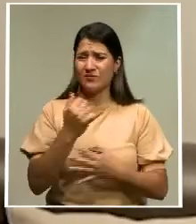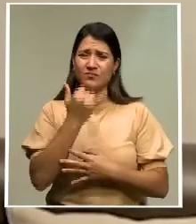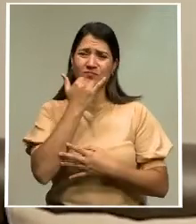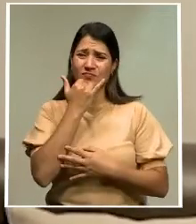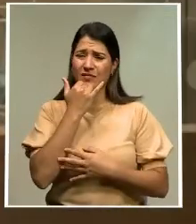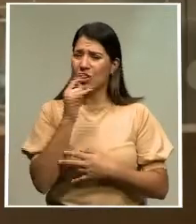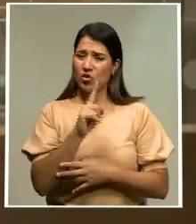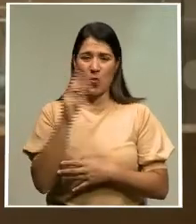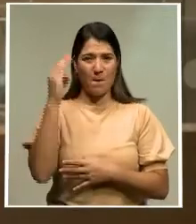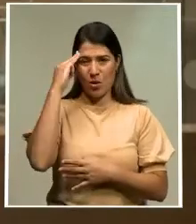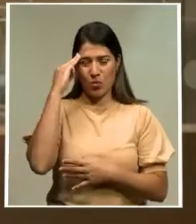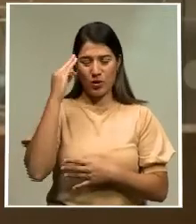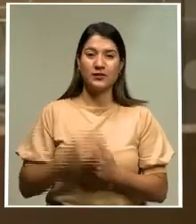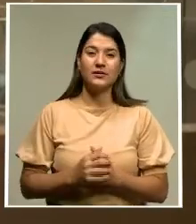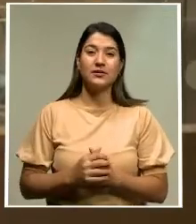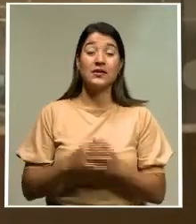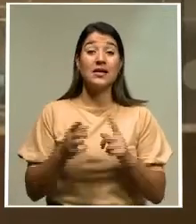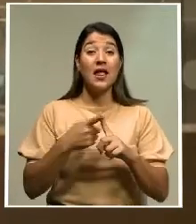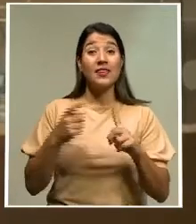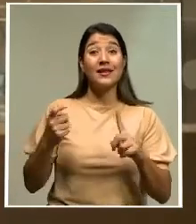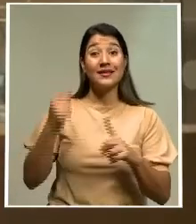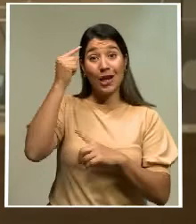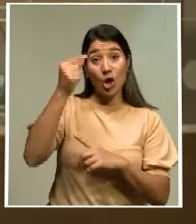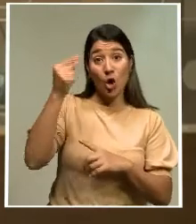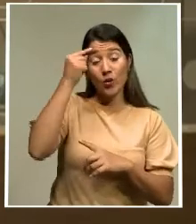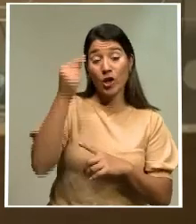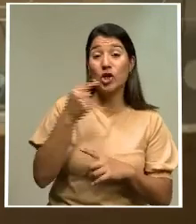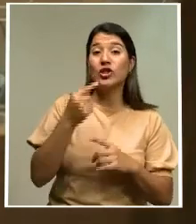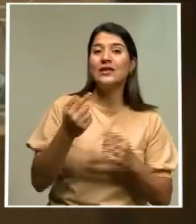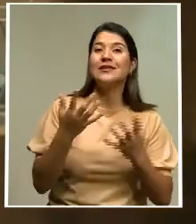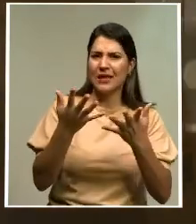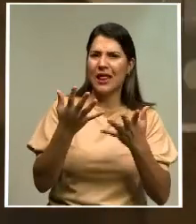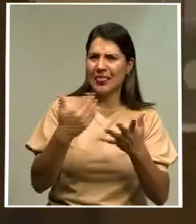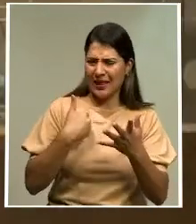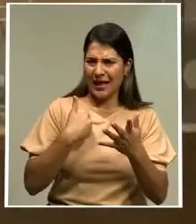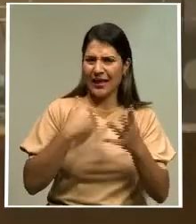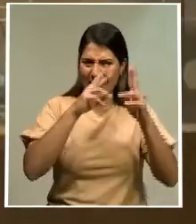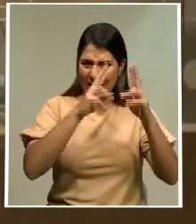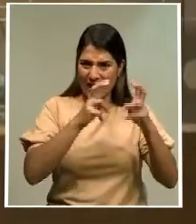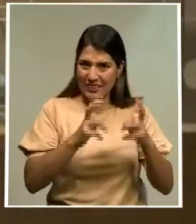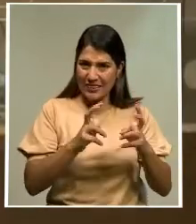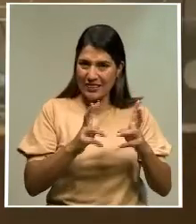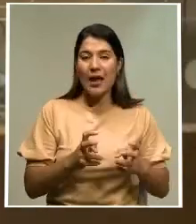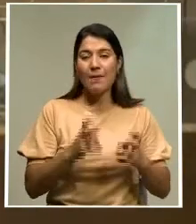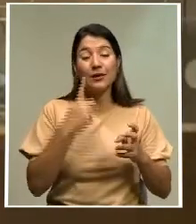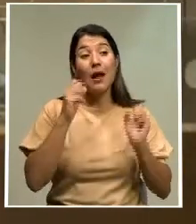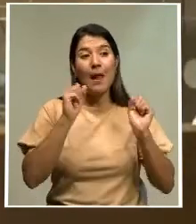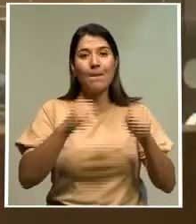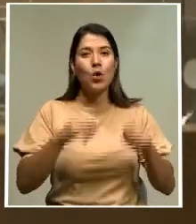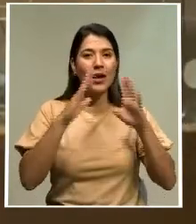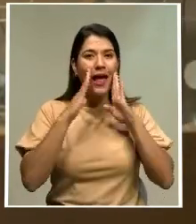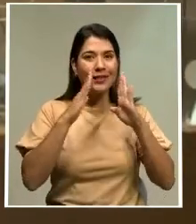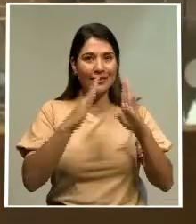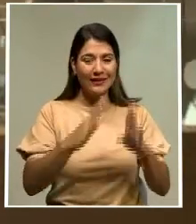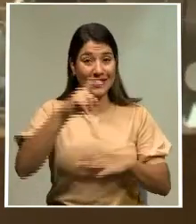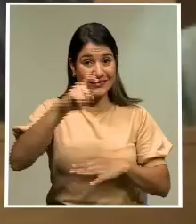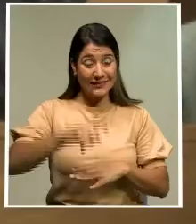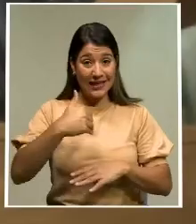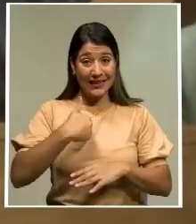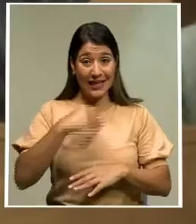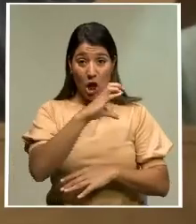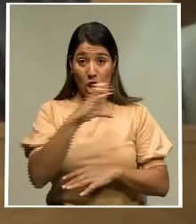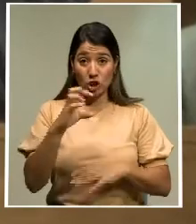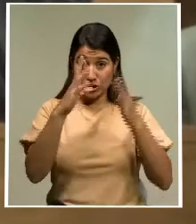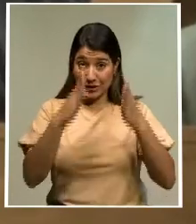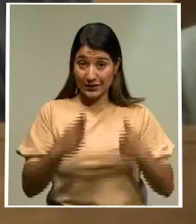del gobierno. Desde el Ejecutivo aseguran que ellos buscan una agenda robusta para solventar las necesidades de los costarricenses,